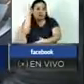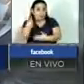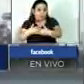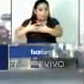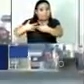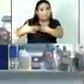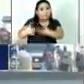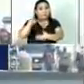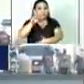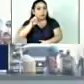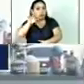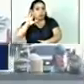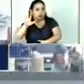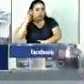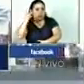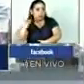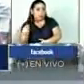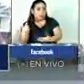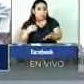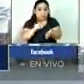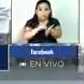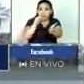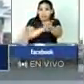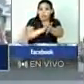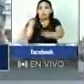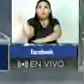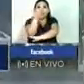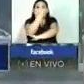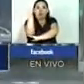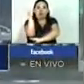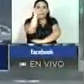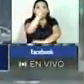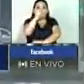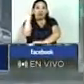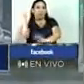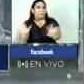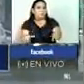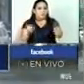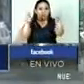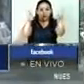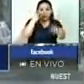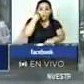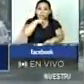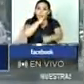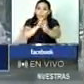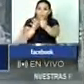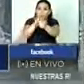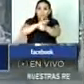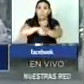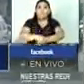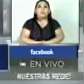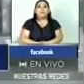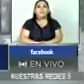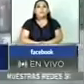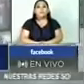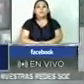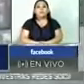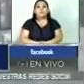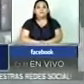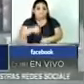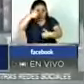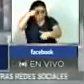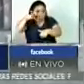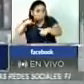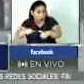vigencia del decreto que establece el estado de emergencia nacional por la pandemia del nuevo coronavirus. De ser